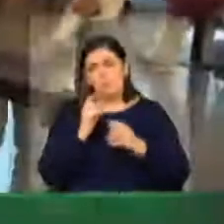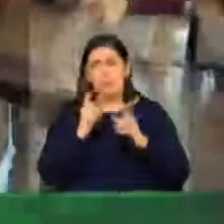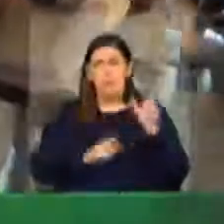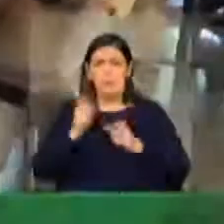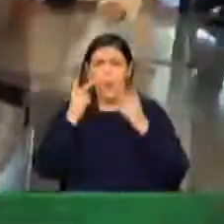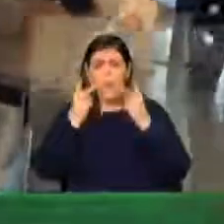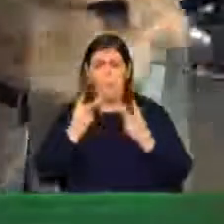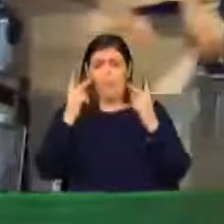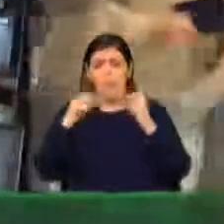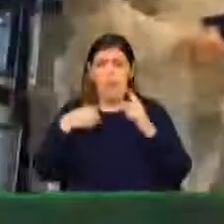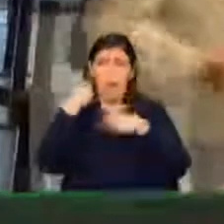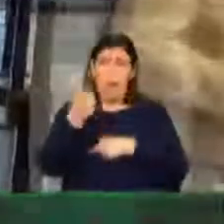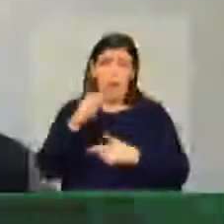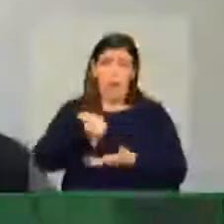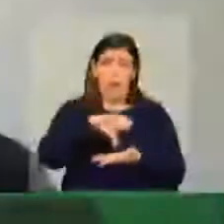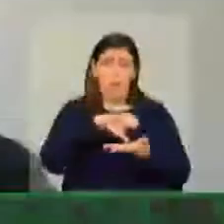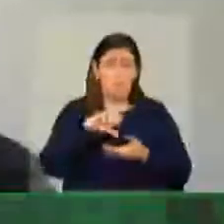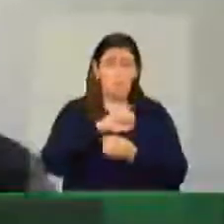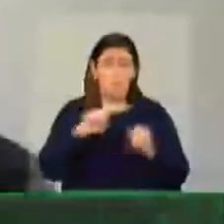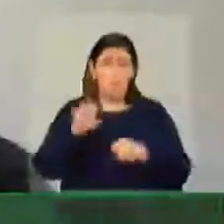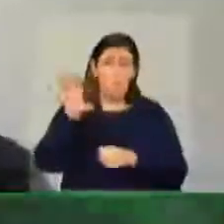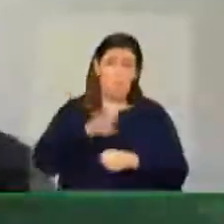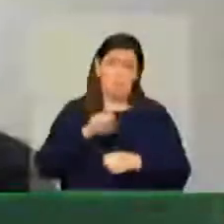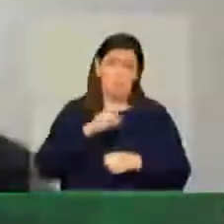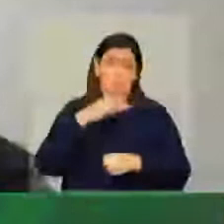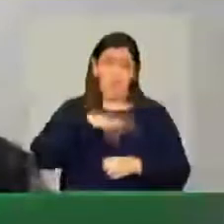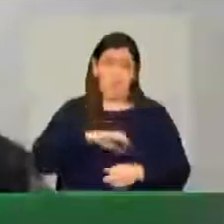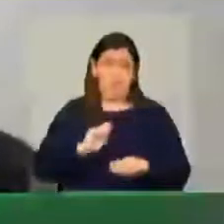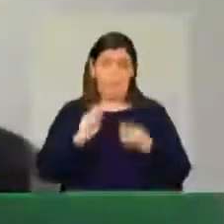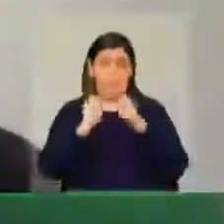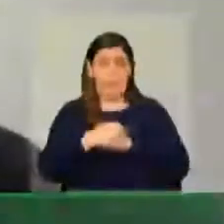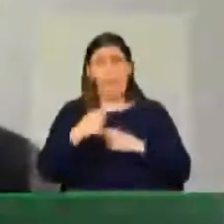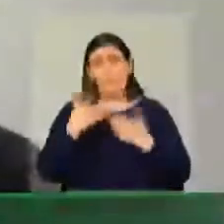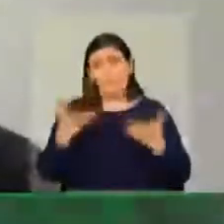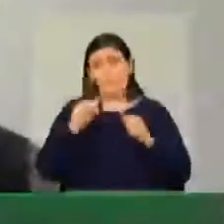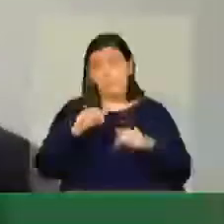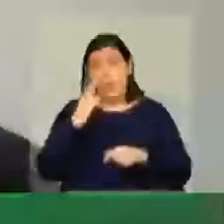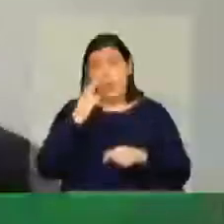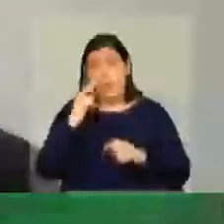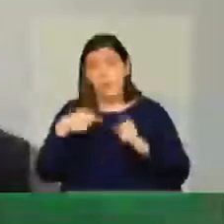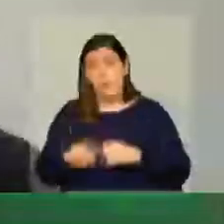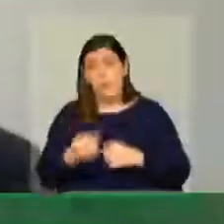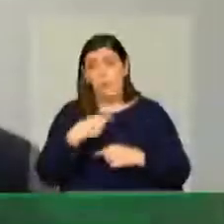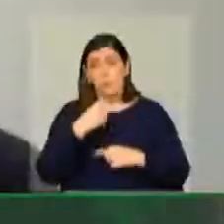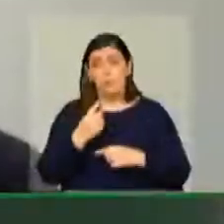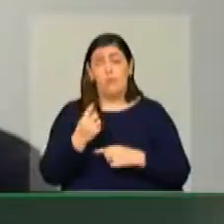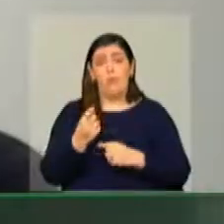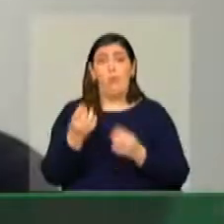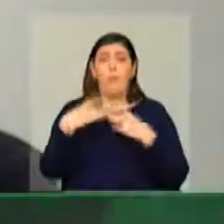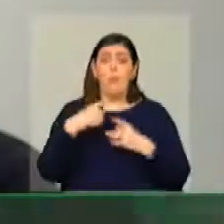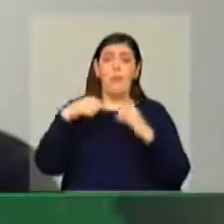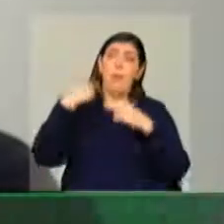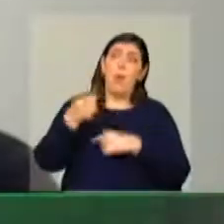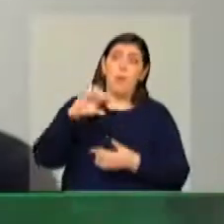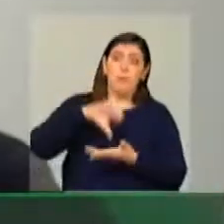al exterior importen esta cepa. Entonces ahora tenemos otro problema, que es los casos importados.